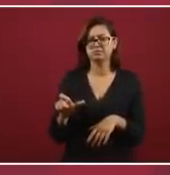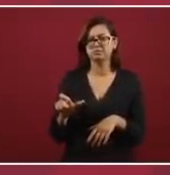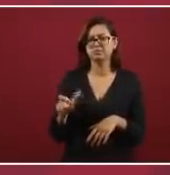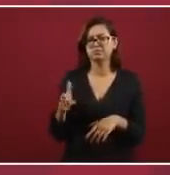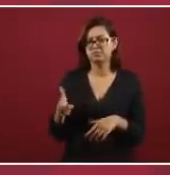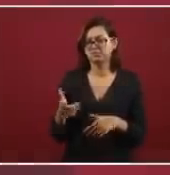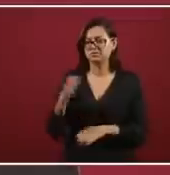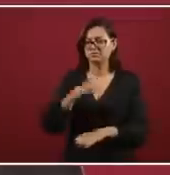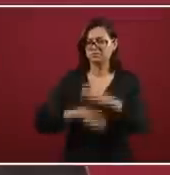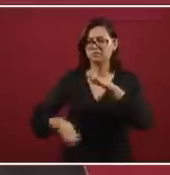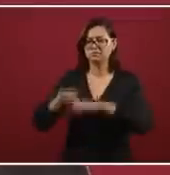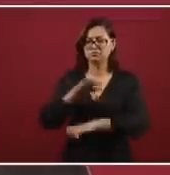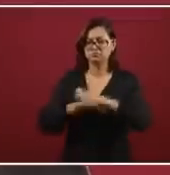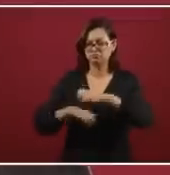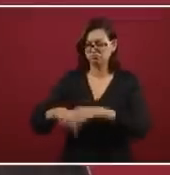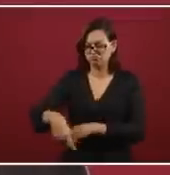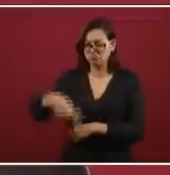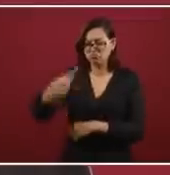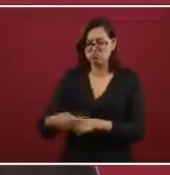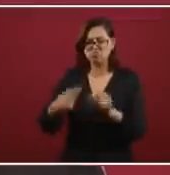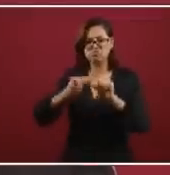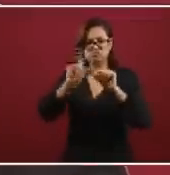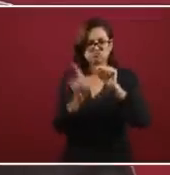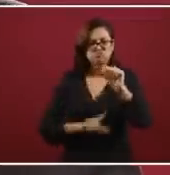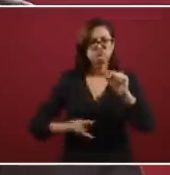que es una empresa de la nación.